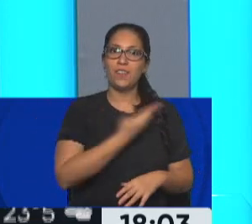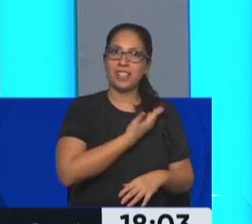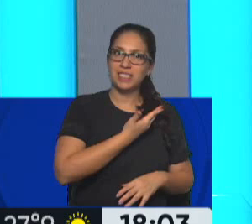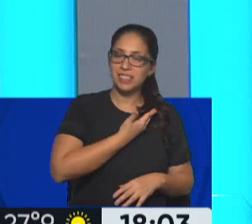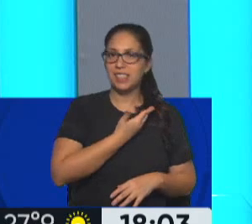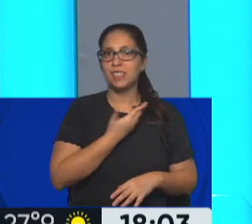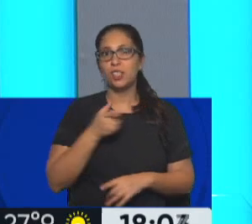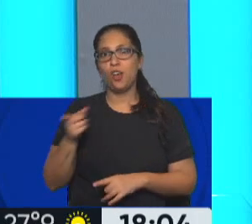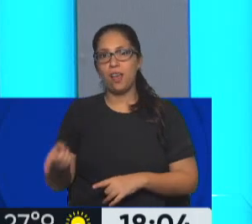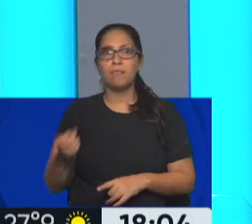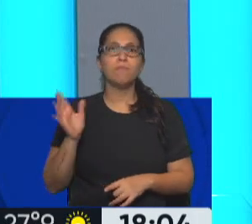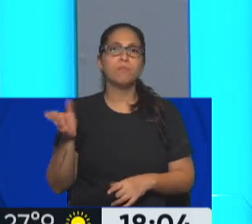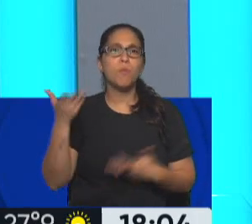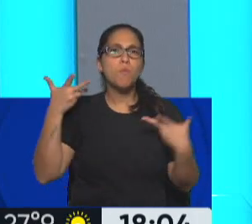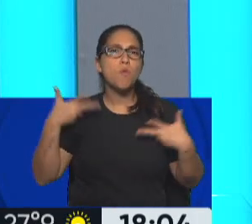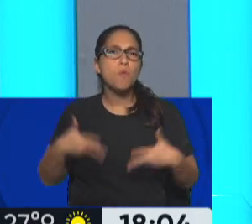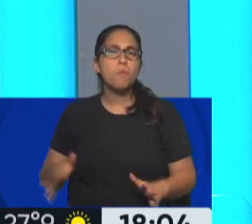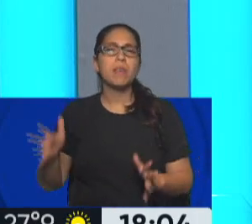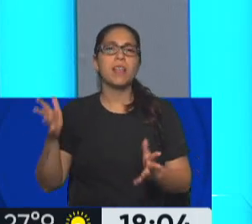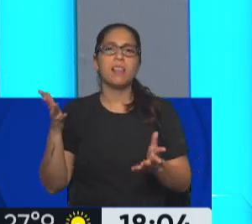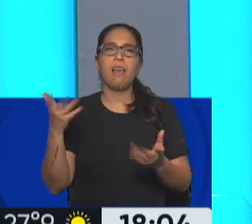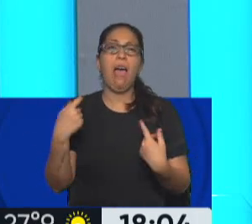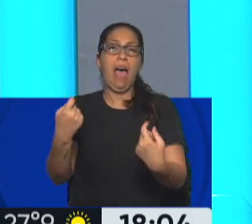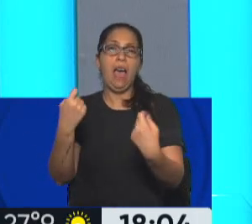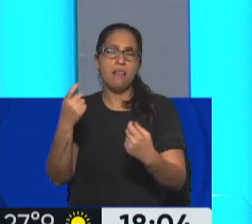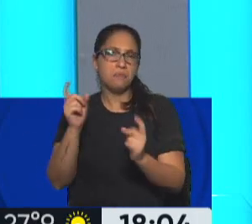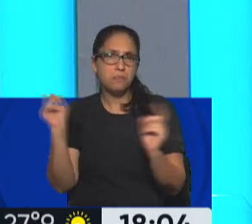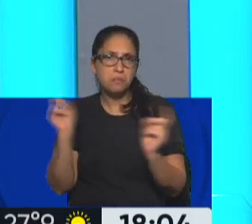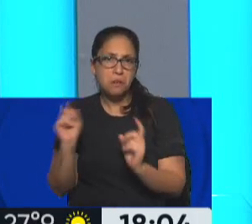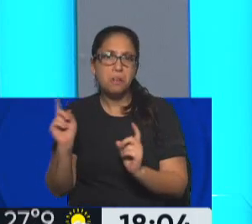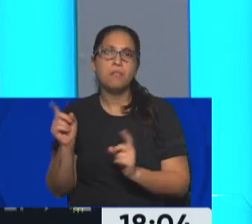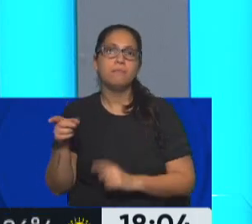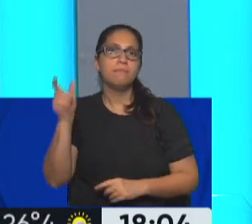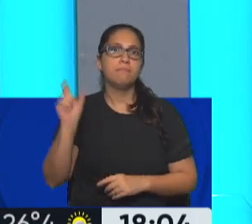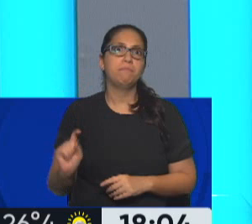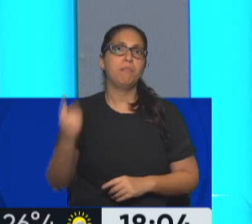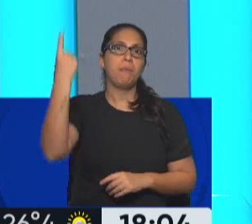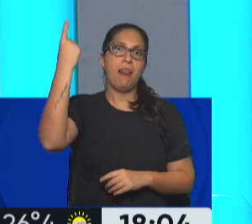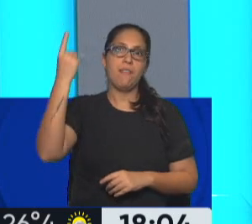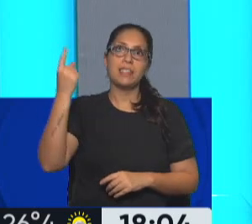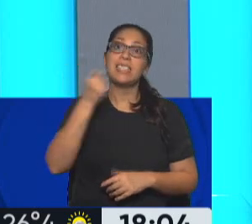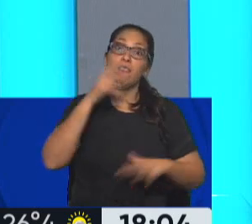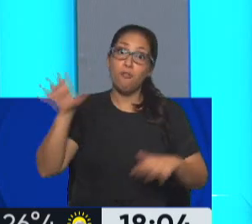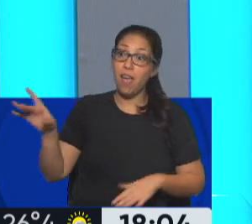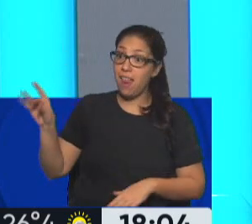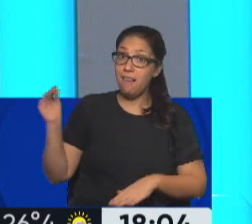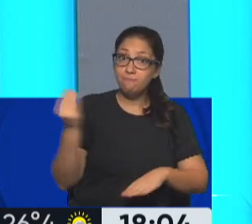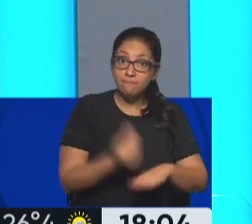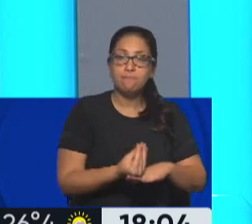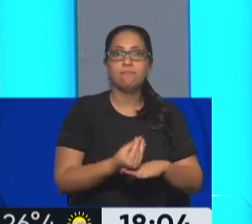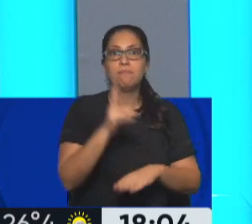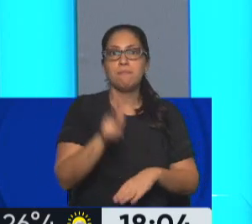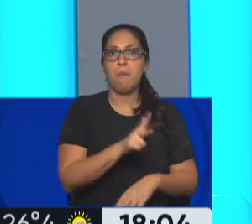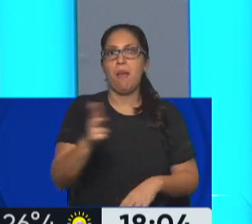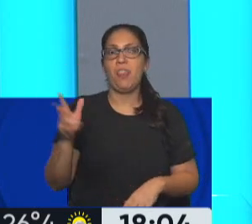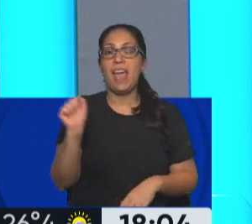ver con la humildad, digamos, de austeridad y demás, y que además también sería la primera vez en elegirse un Papa de Asia,